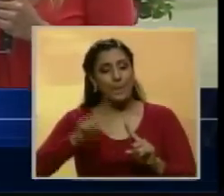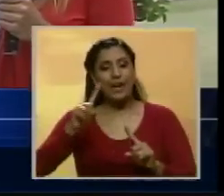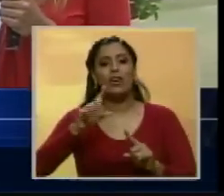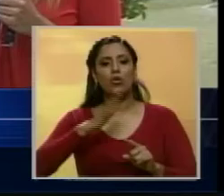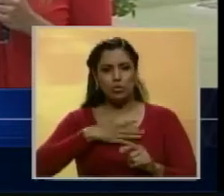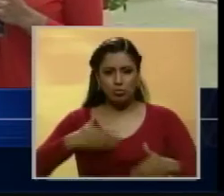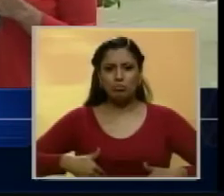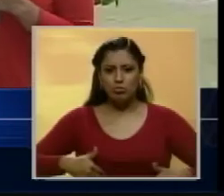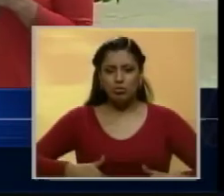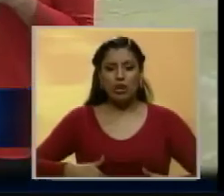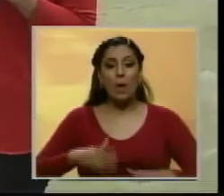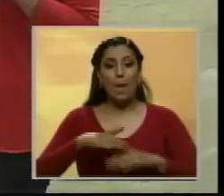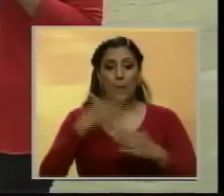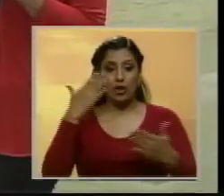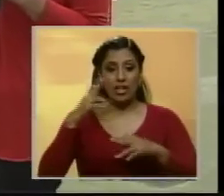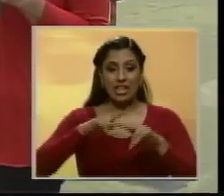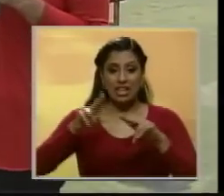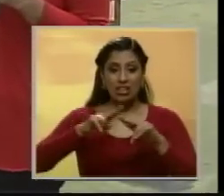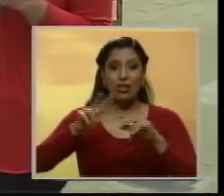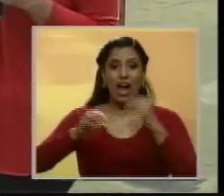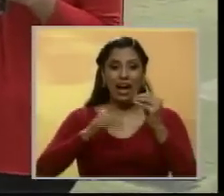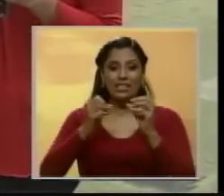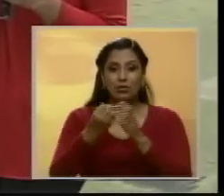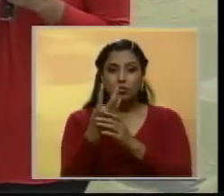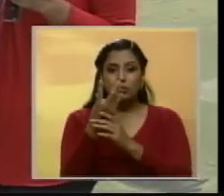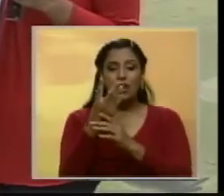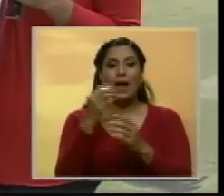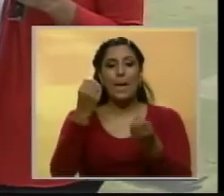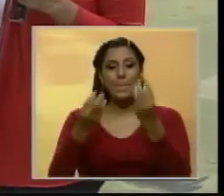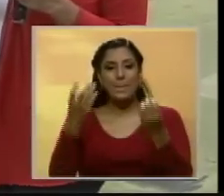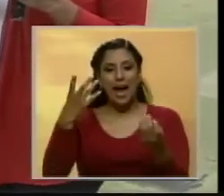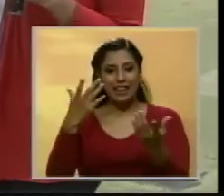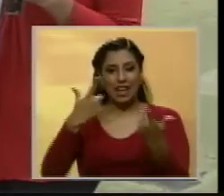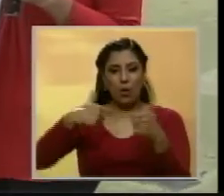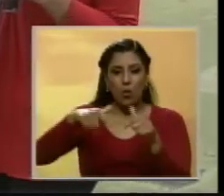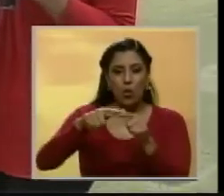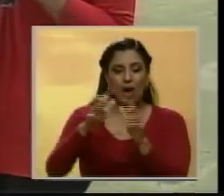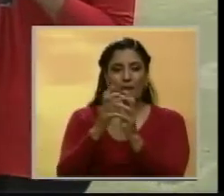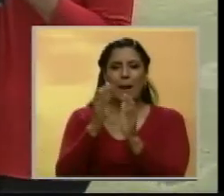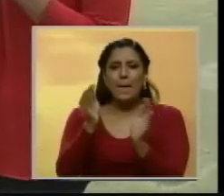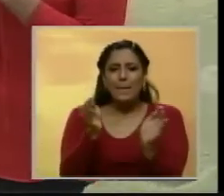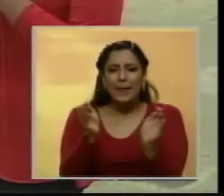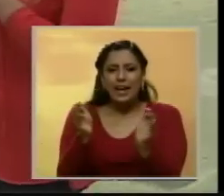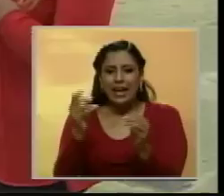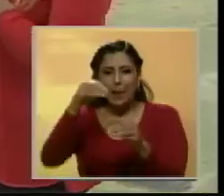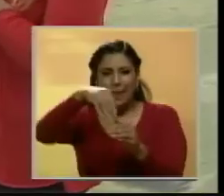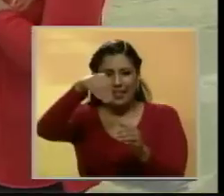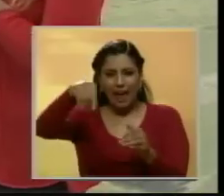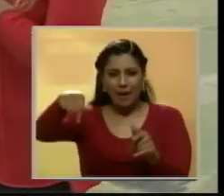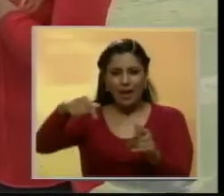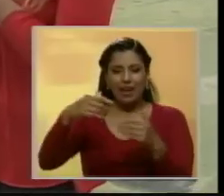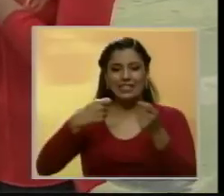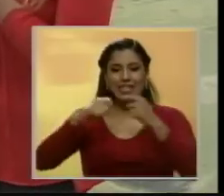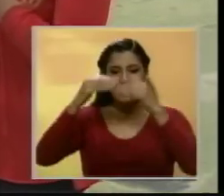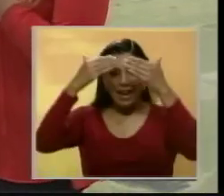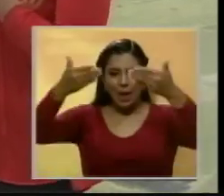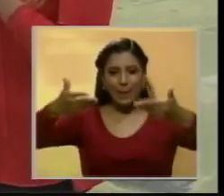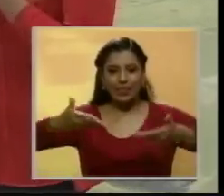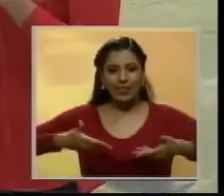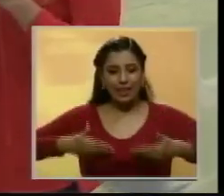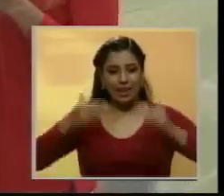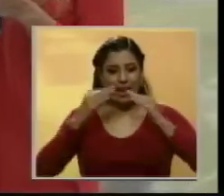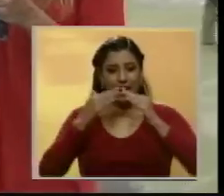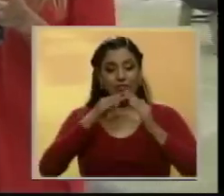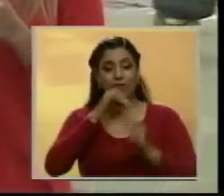no es impedimento, porque ellos realizan el cultivo de legumbres y hortalizas en pequeños materos que colocan en las ventanas de su